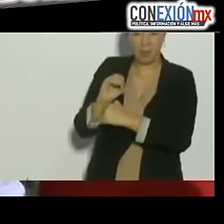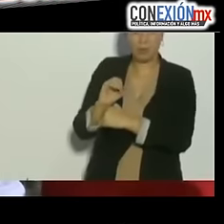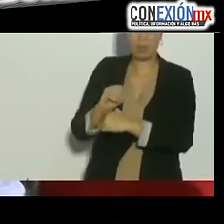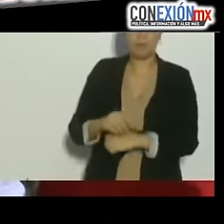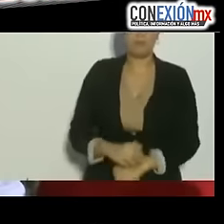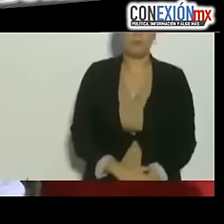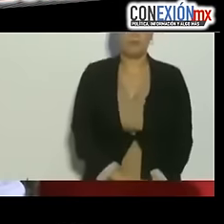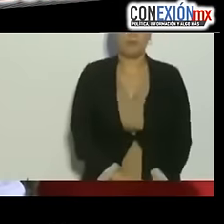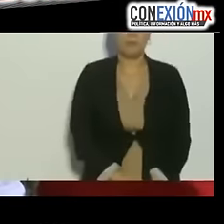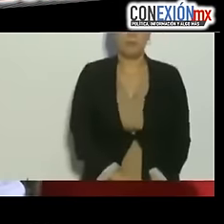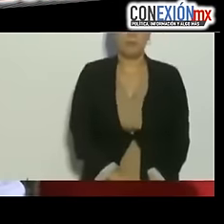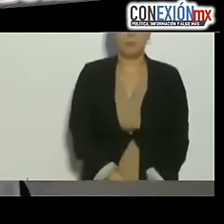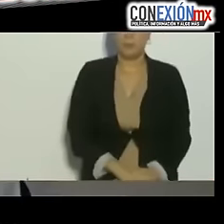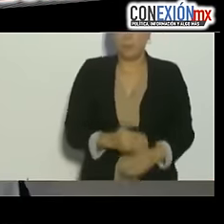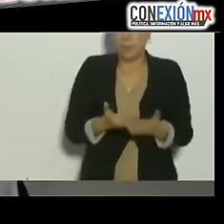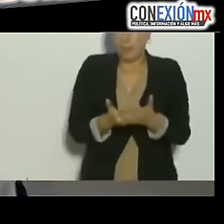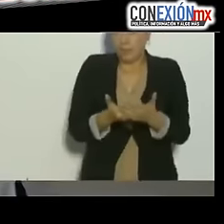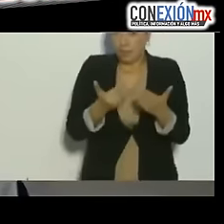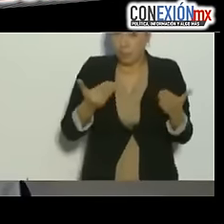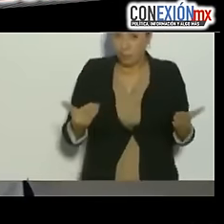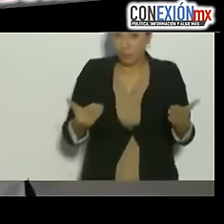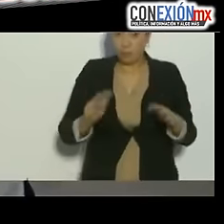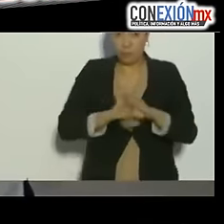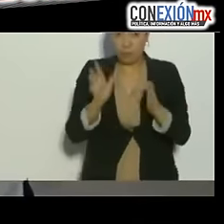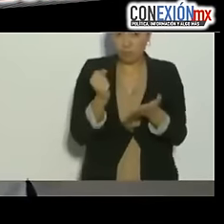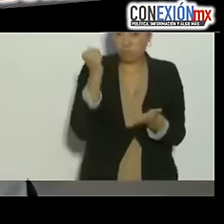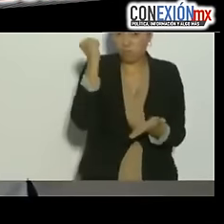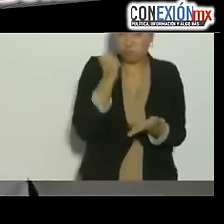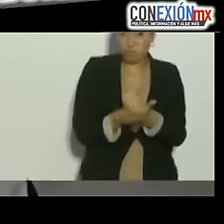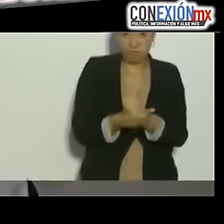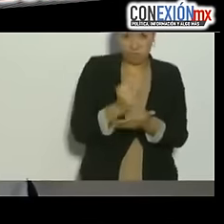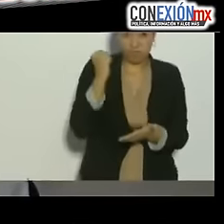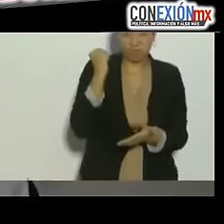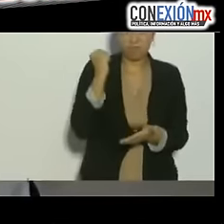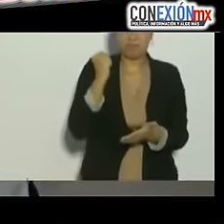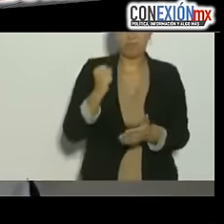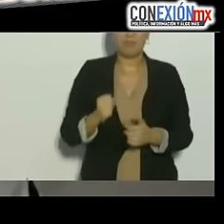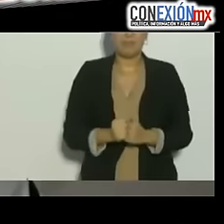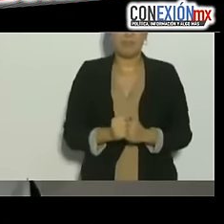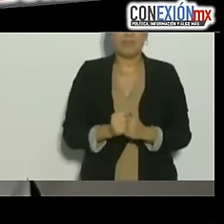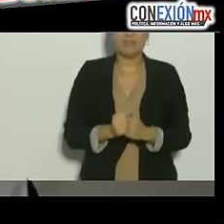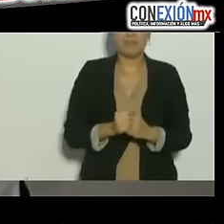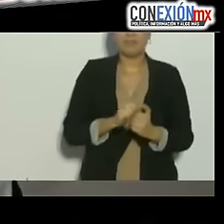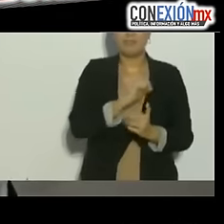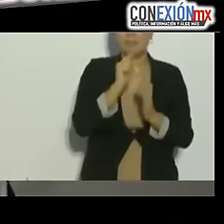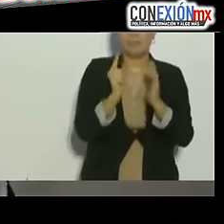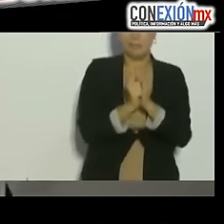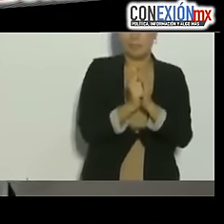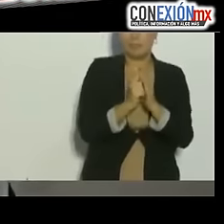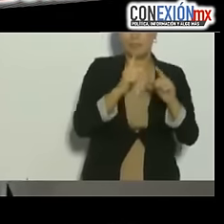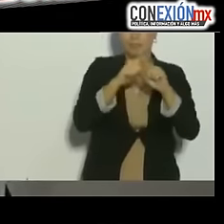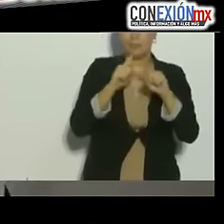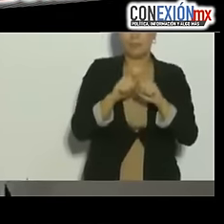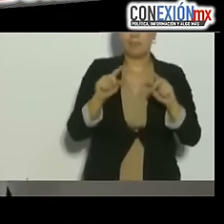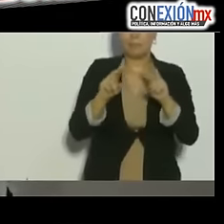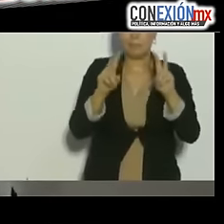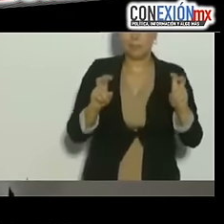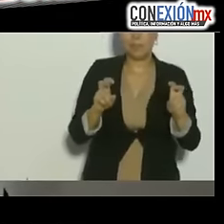por por eso se entiende el andar de Vargas yosa de Enrique